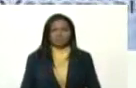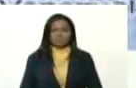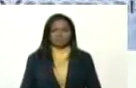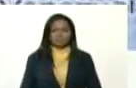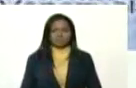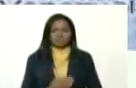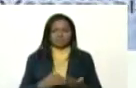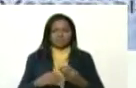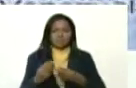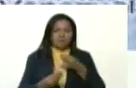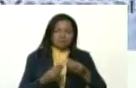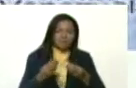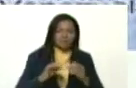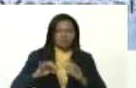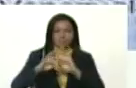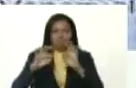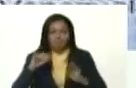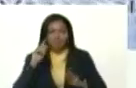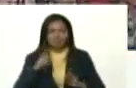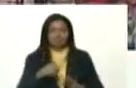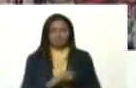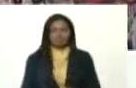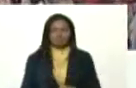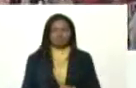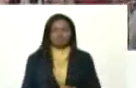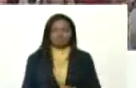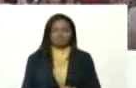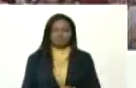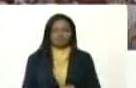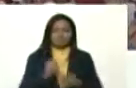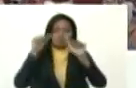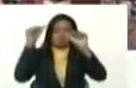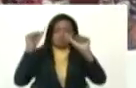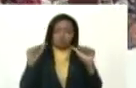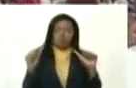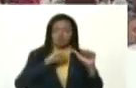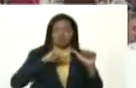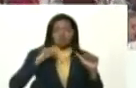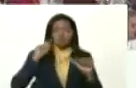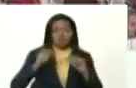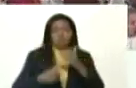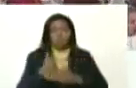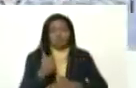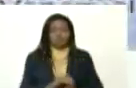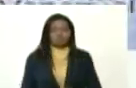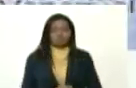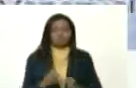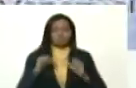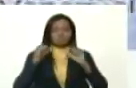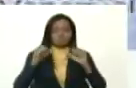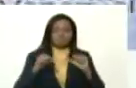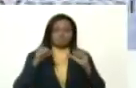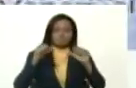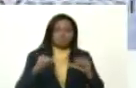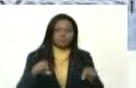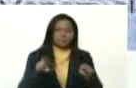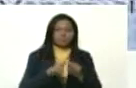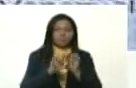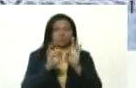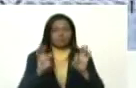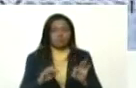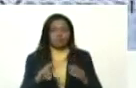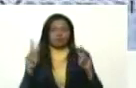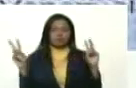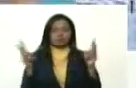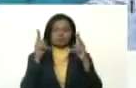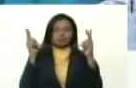Vamos a hacerlo. Esa es nuestra agenda prioritaria. Y avanzando ahí es nuestra